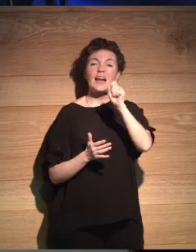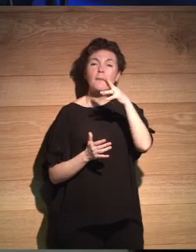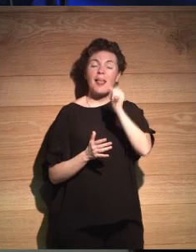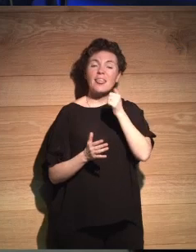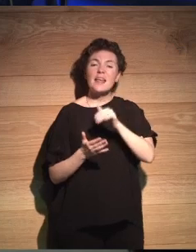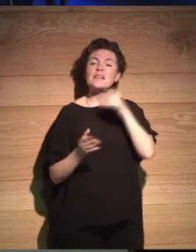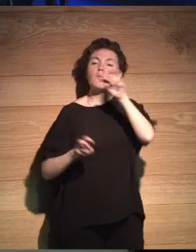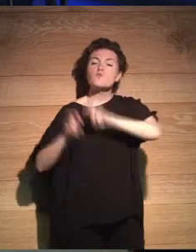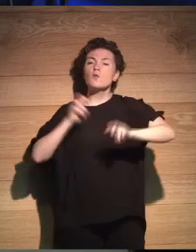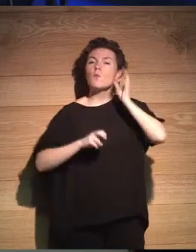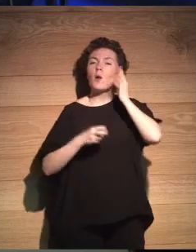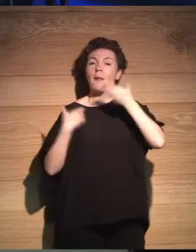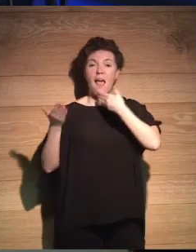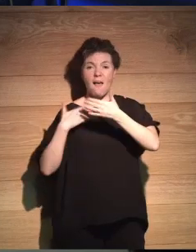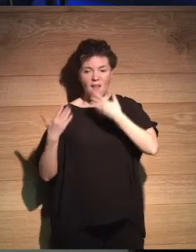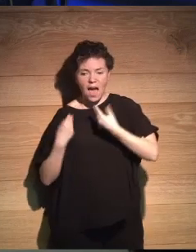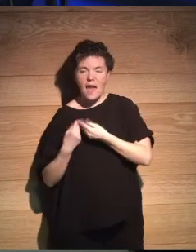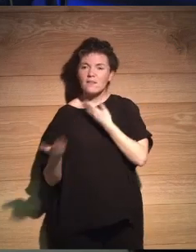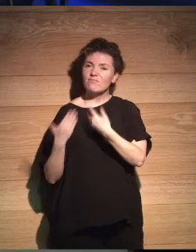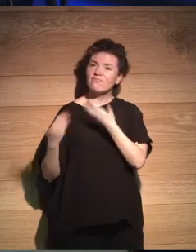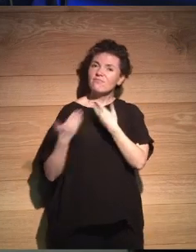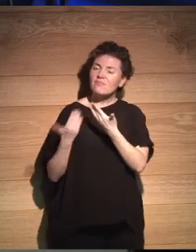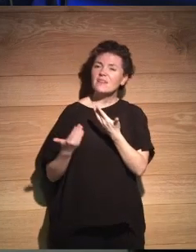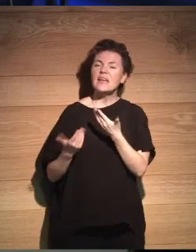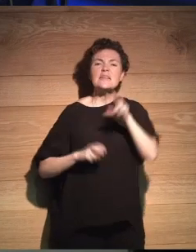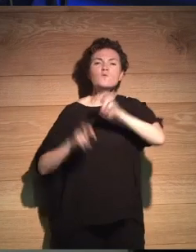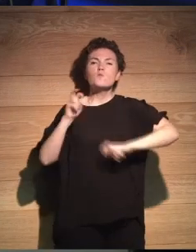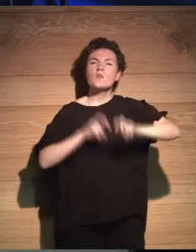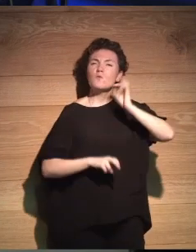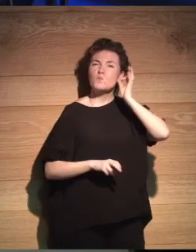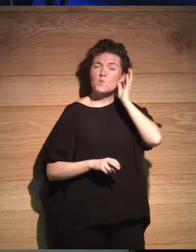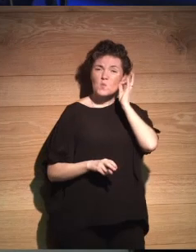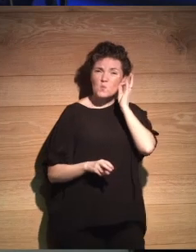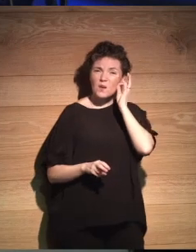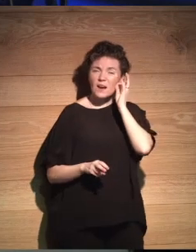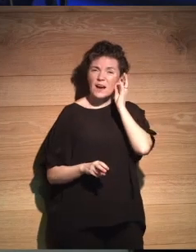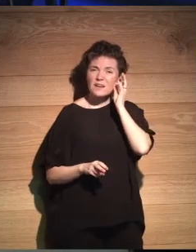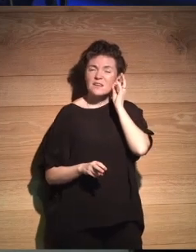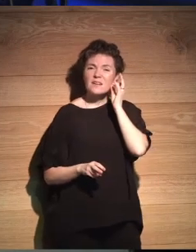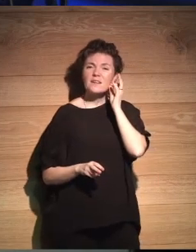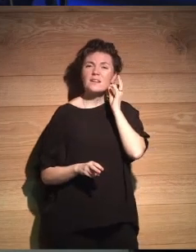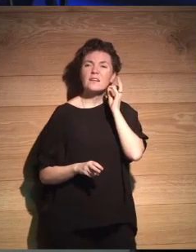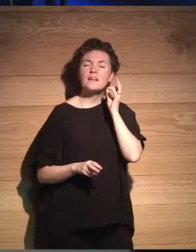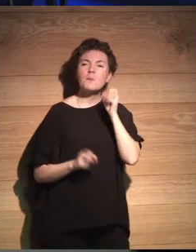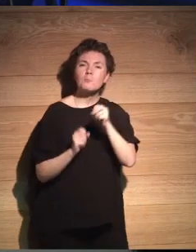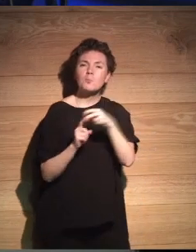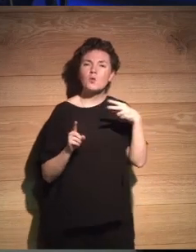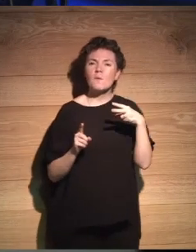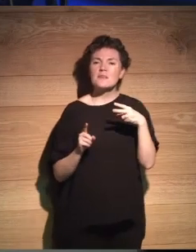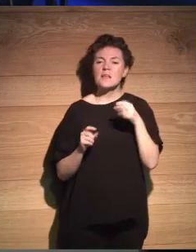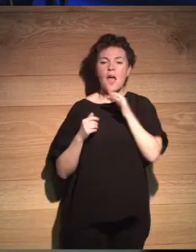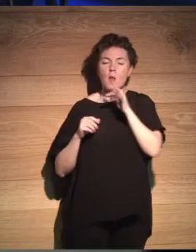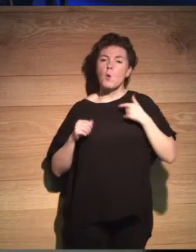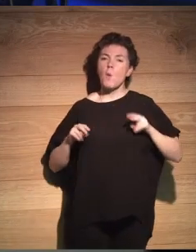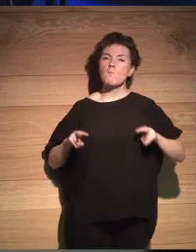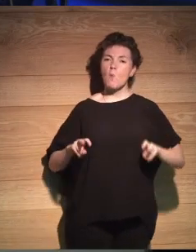una mujer con la que poder hablar, con la que poder... Yo creo que está buscando a una mujer, digamos, desde una perspectiva más